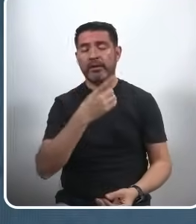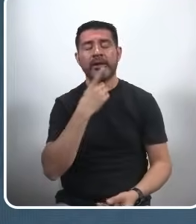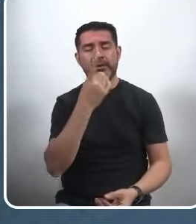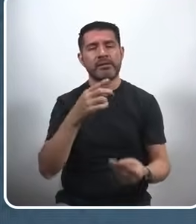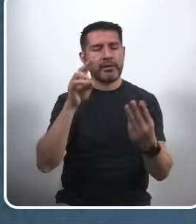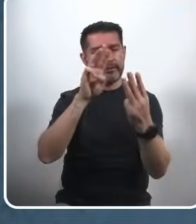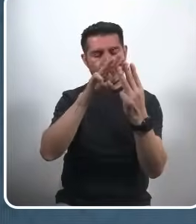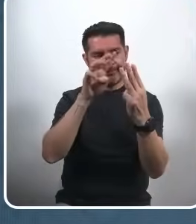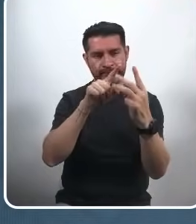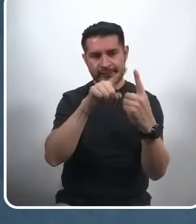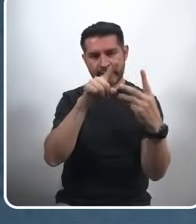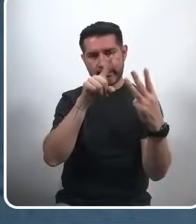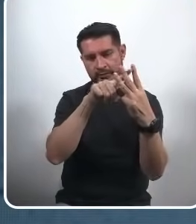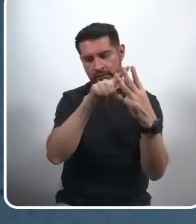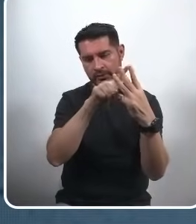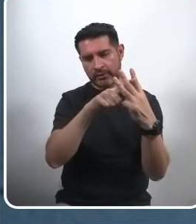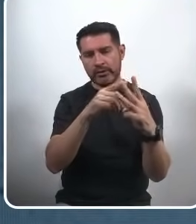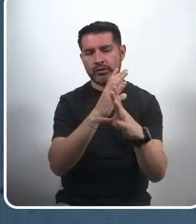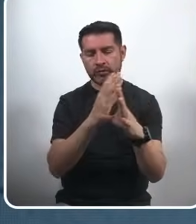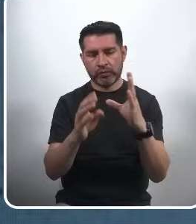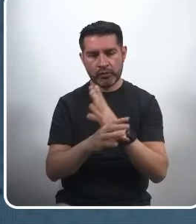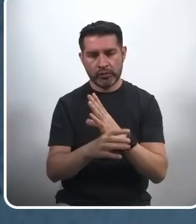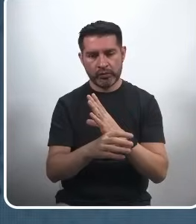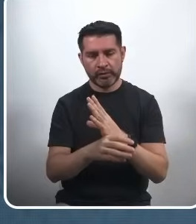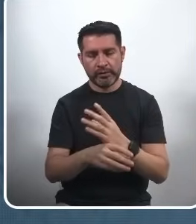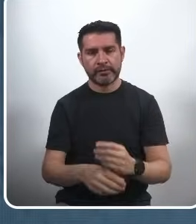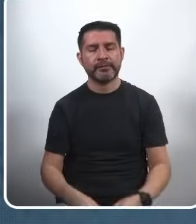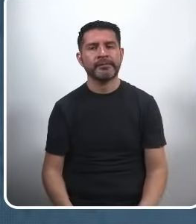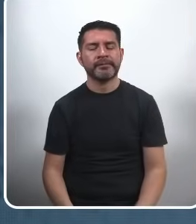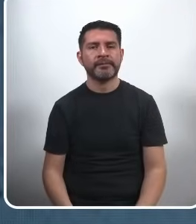cosas prácticas el resto del mensaje, así que puedes tomar notas. Pero